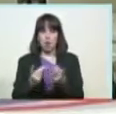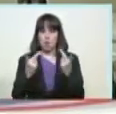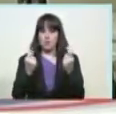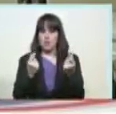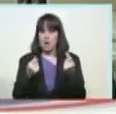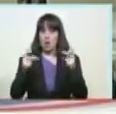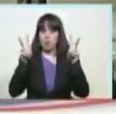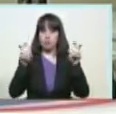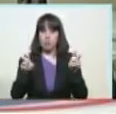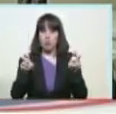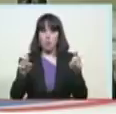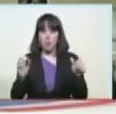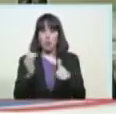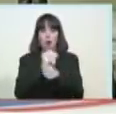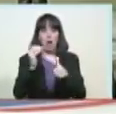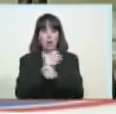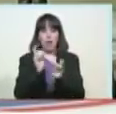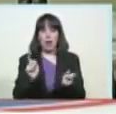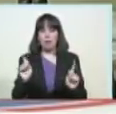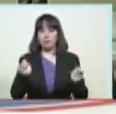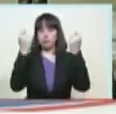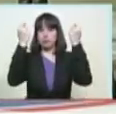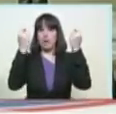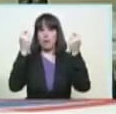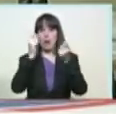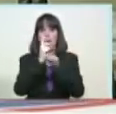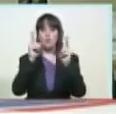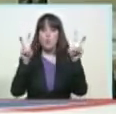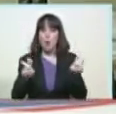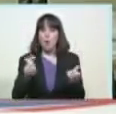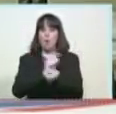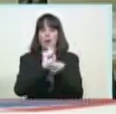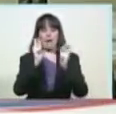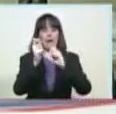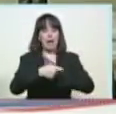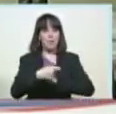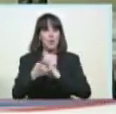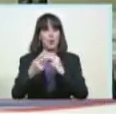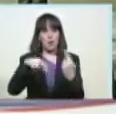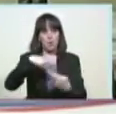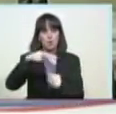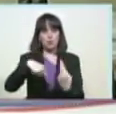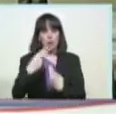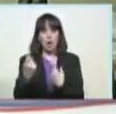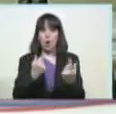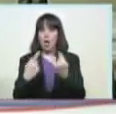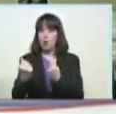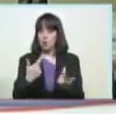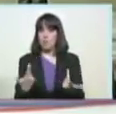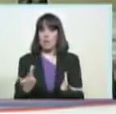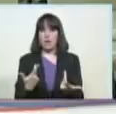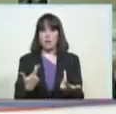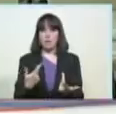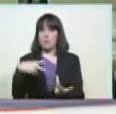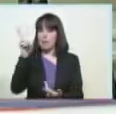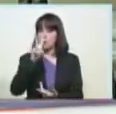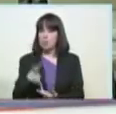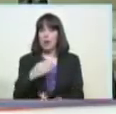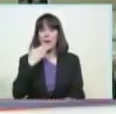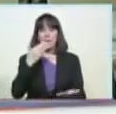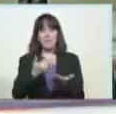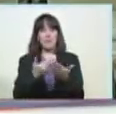seguro que vamos a lograr los grandes cambios revolucionarios en la economía que venezuela exige